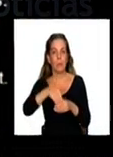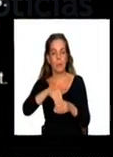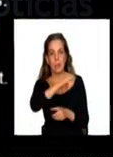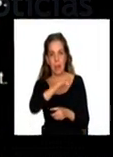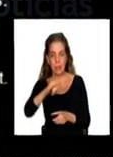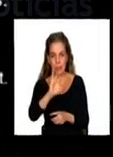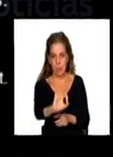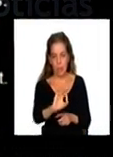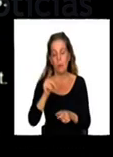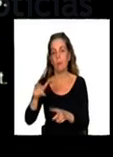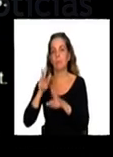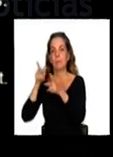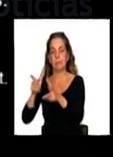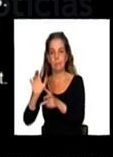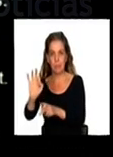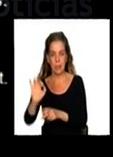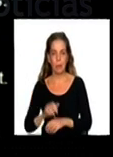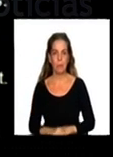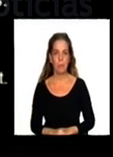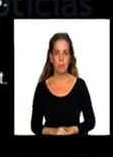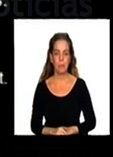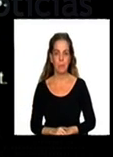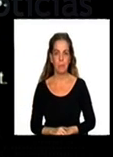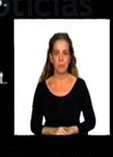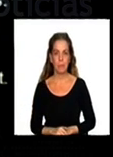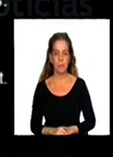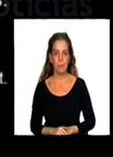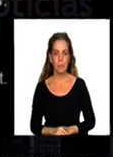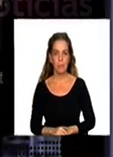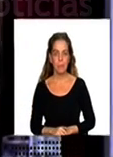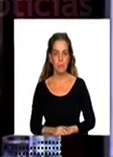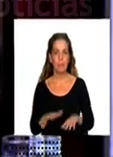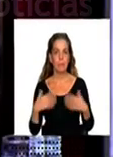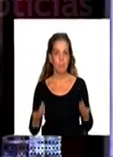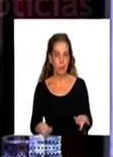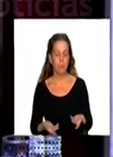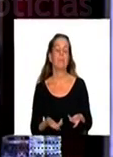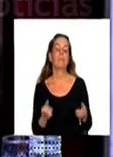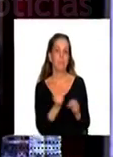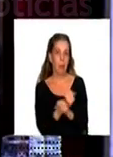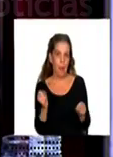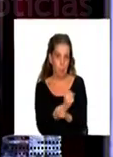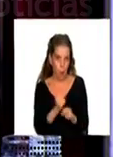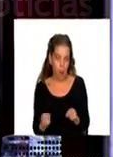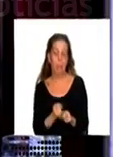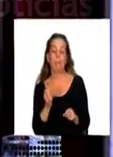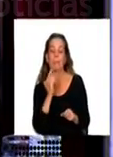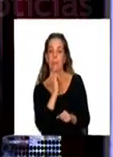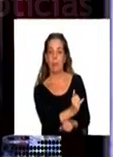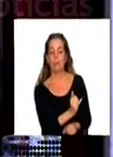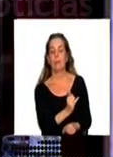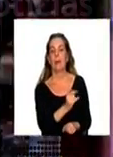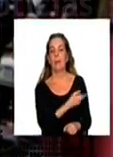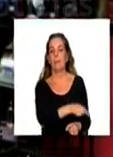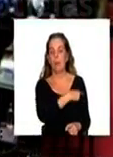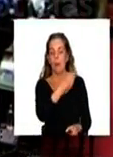modificaciones que había hecho el Senado. Esta norma permite que las víctimas y sus familiares tengan asesoramiento legal y psicológico gratuito por parte